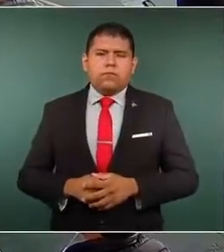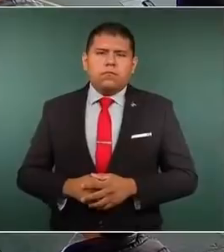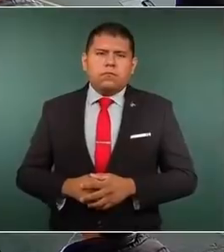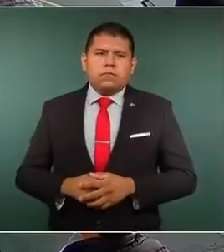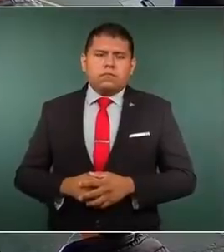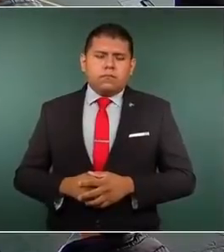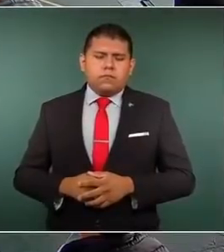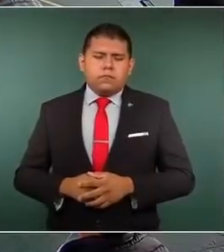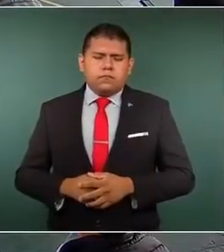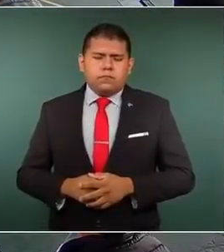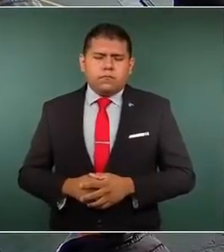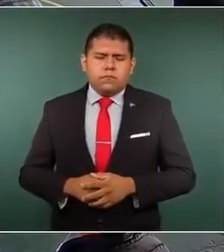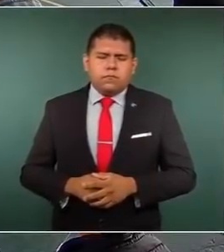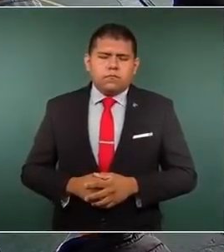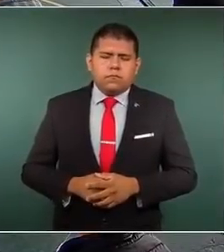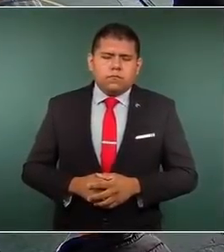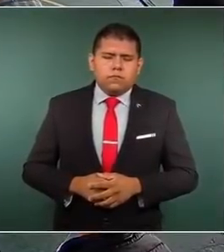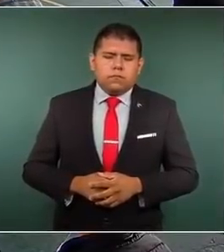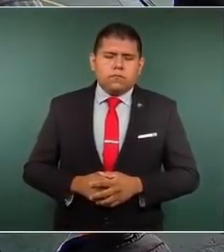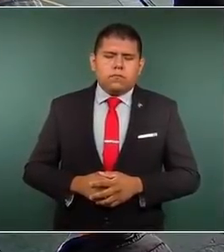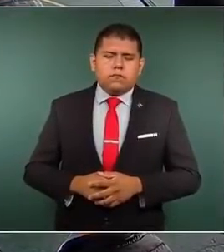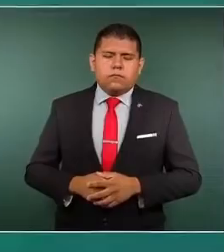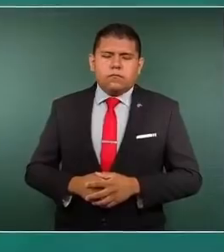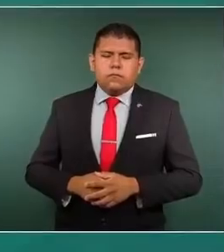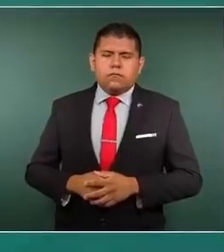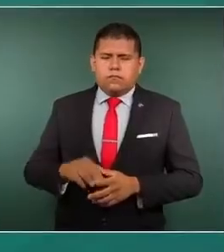sí sí este